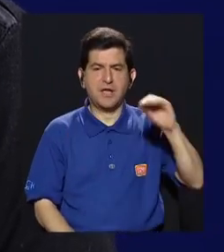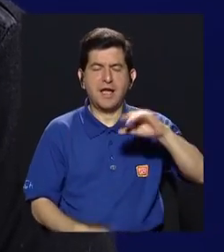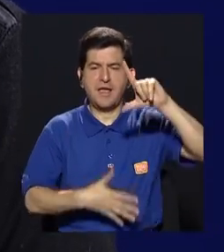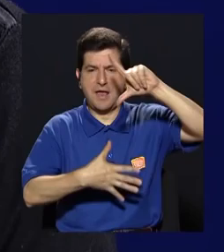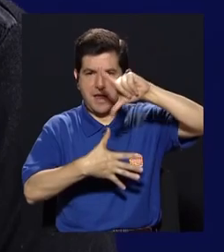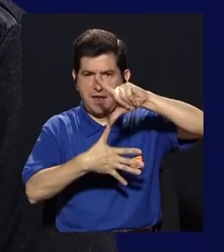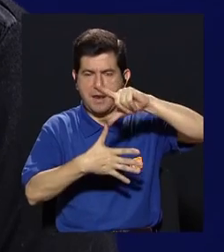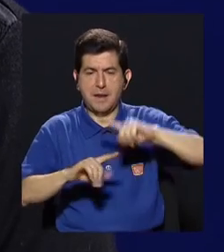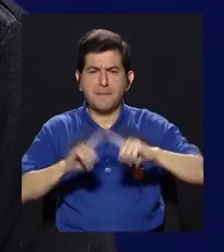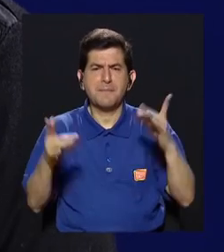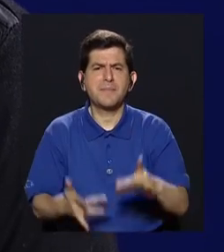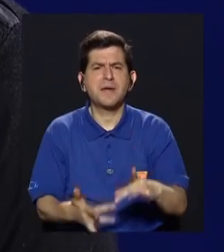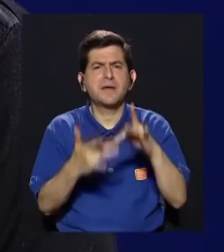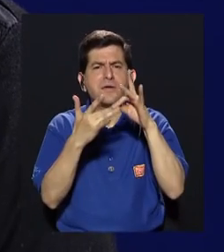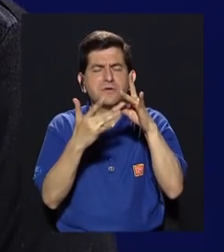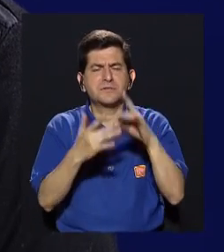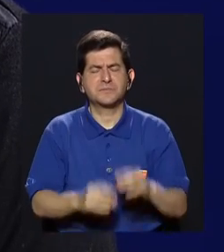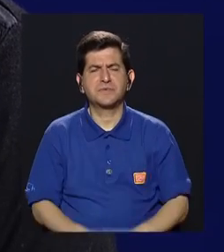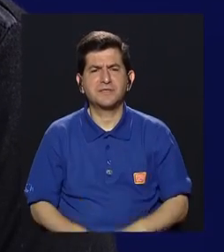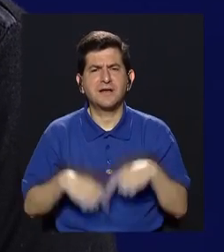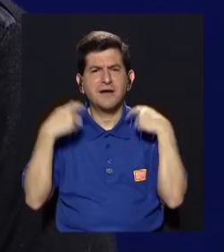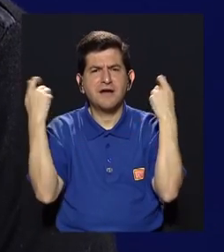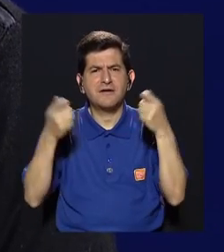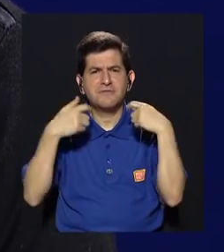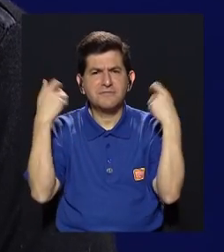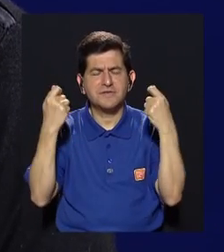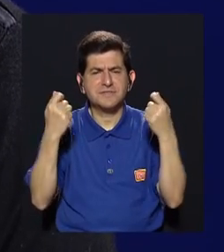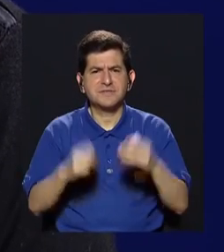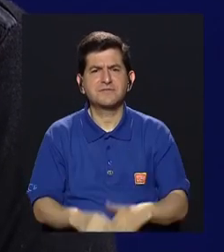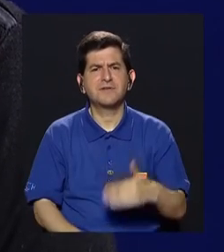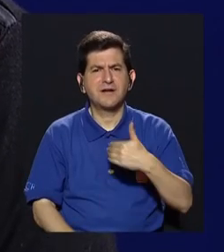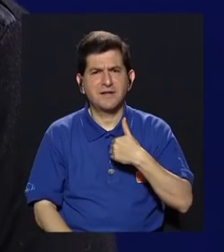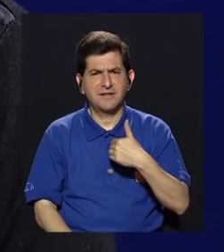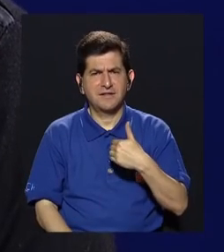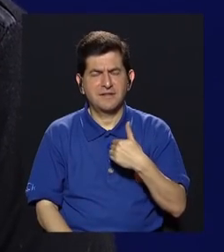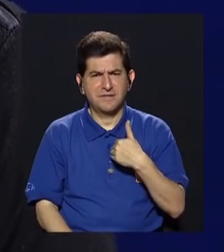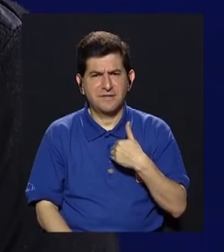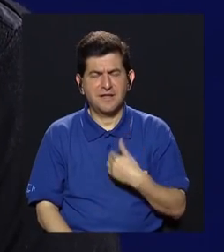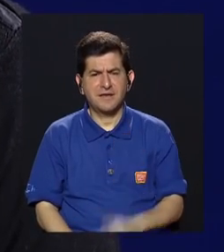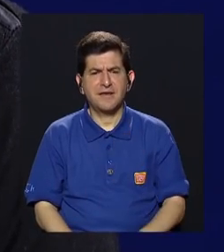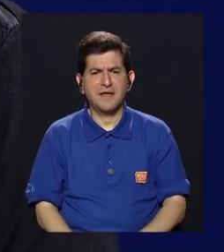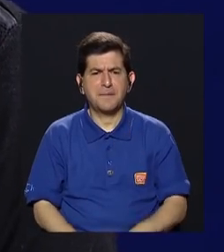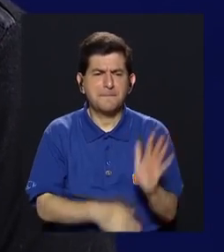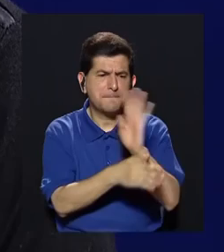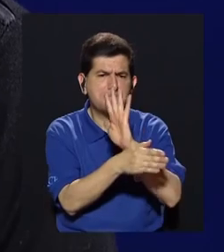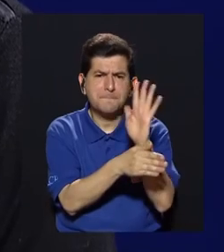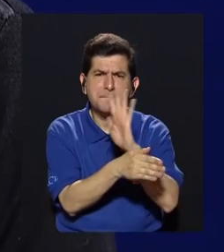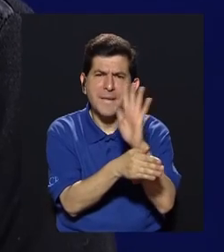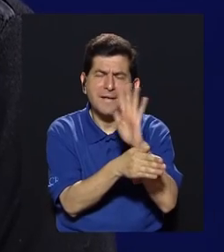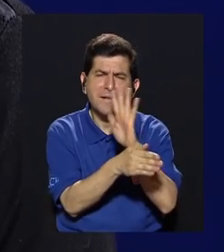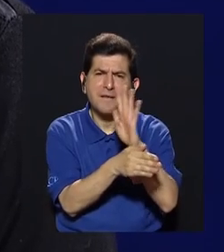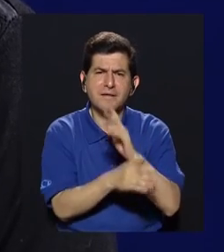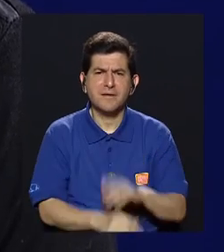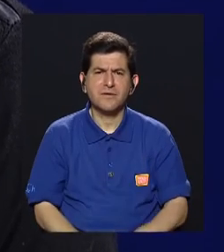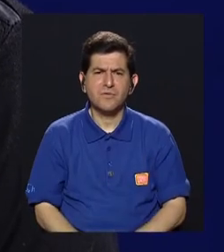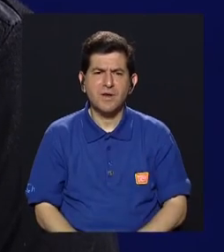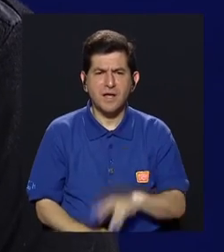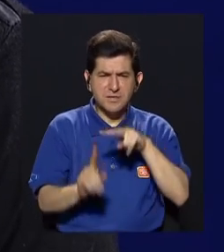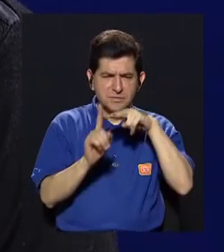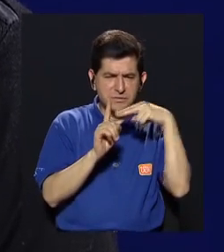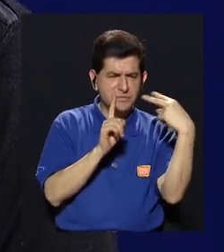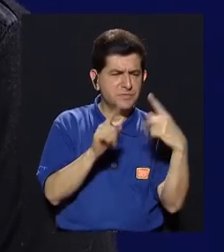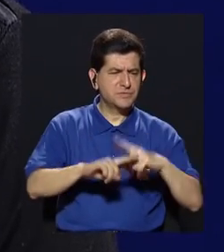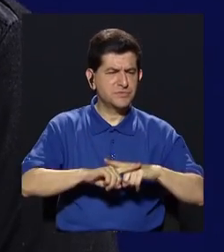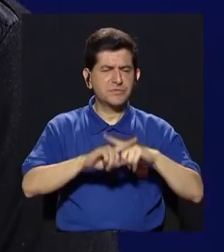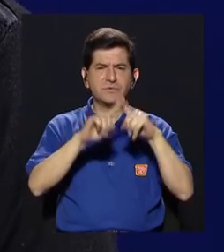festival iberoamericano entonces habían documentales en españoles y el resto de américa latina y pero es sobretodo